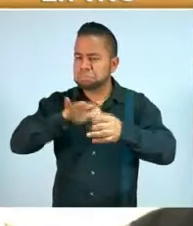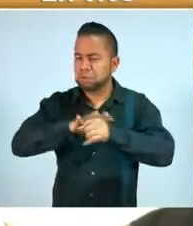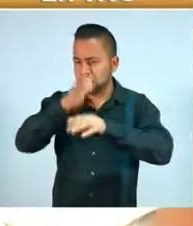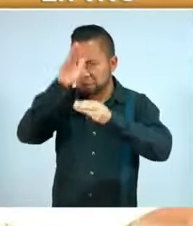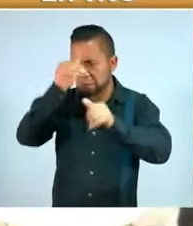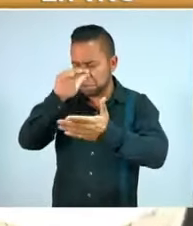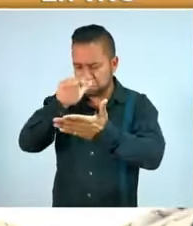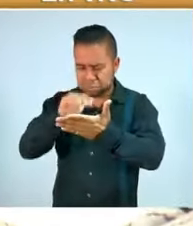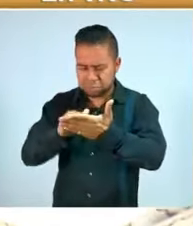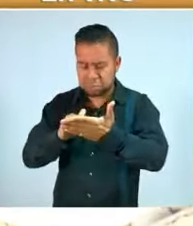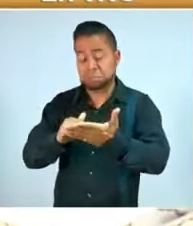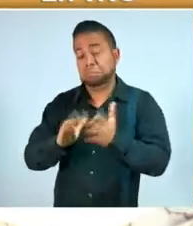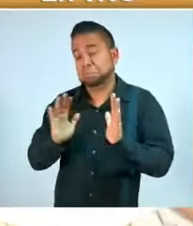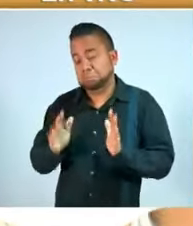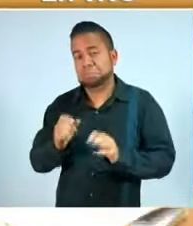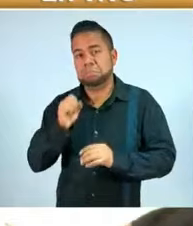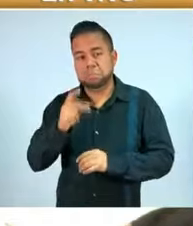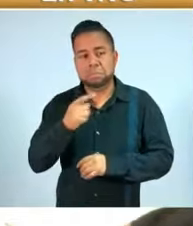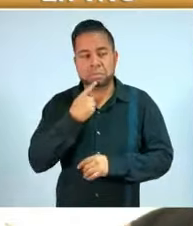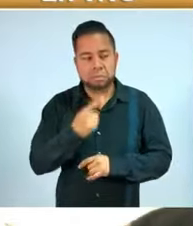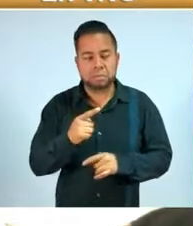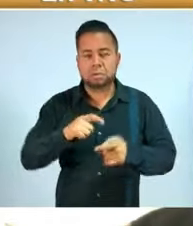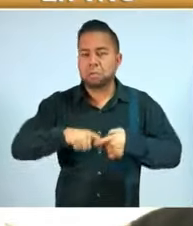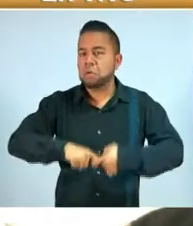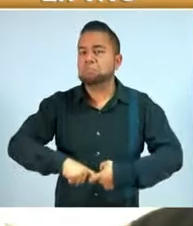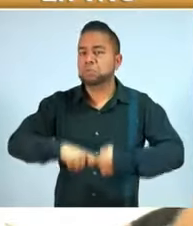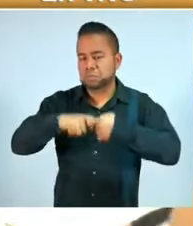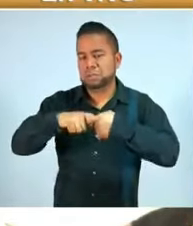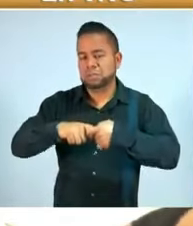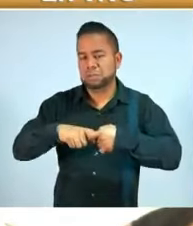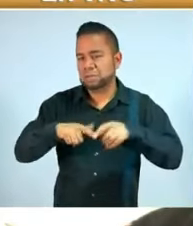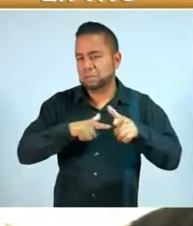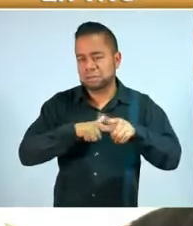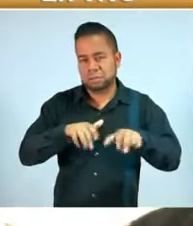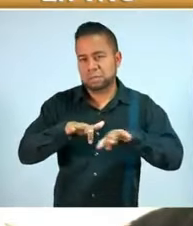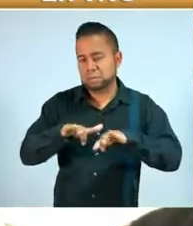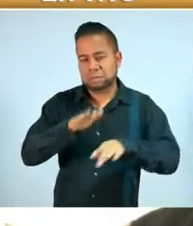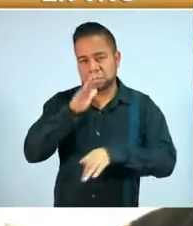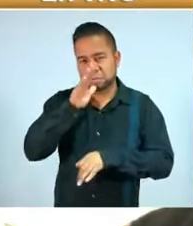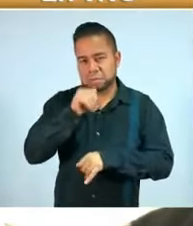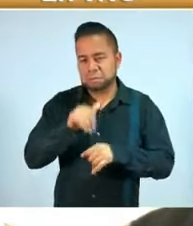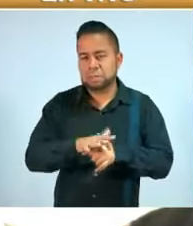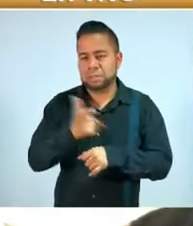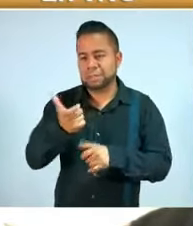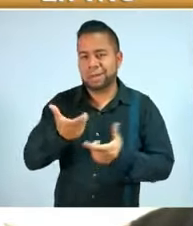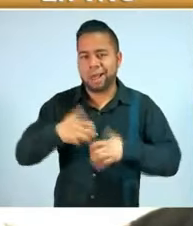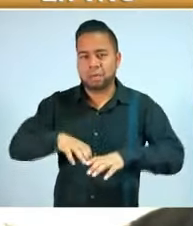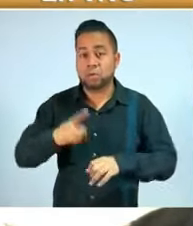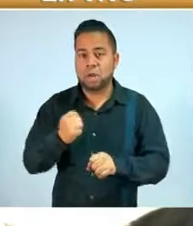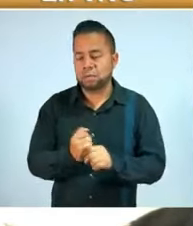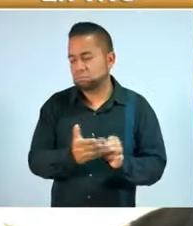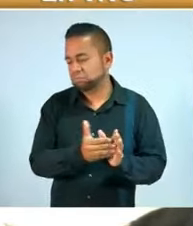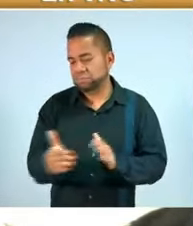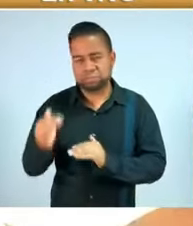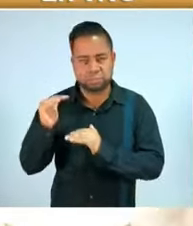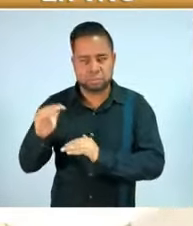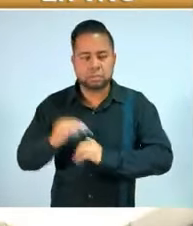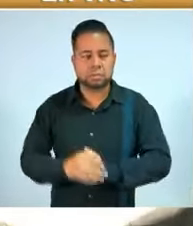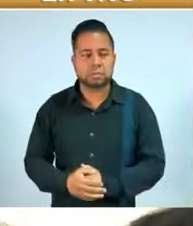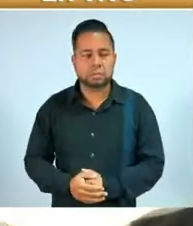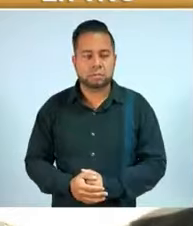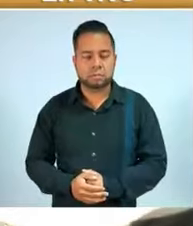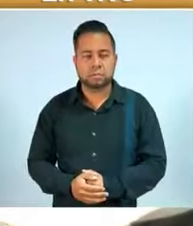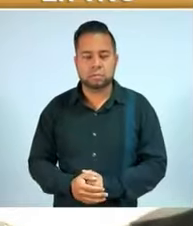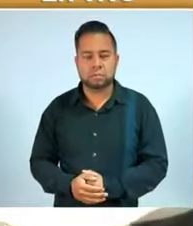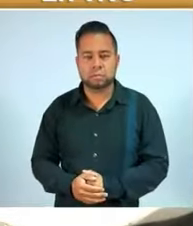resoluciones, que hacen referencia a una inhabilitación por desvío de recurso de un año.